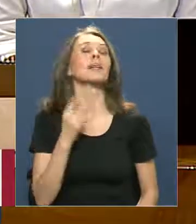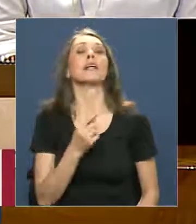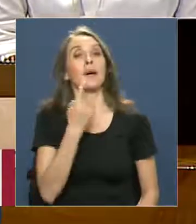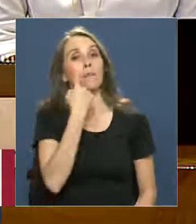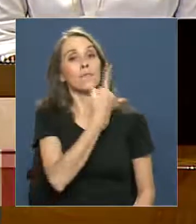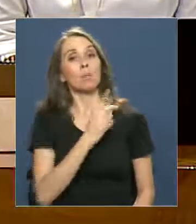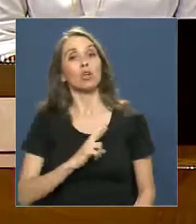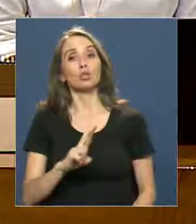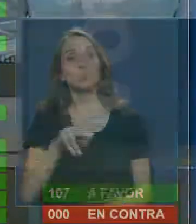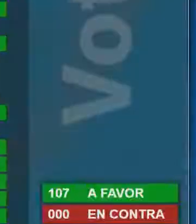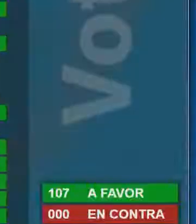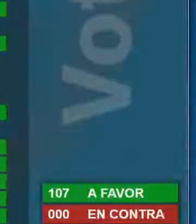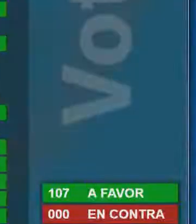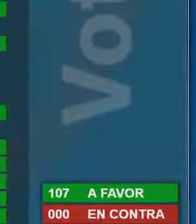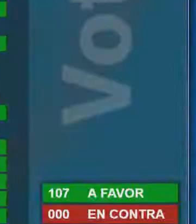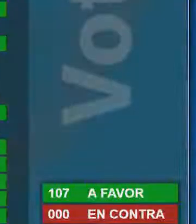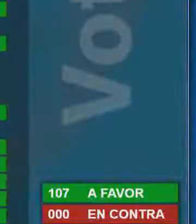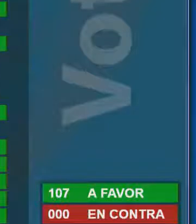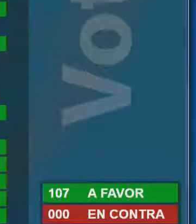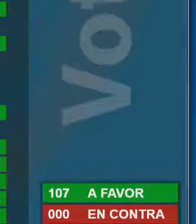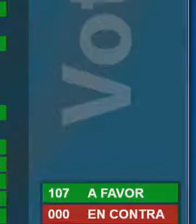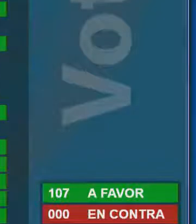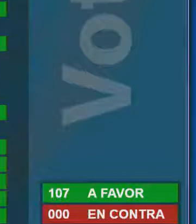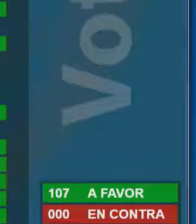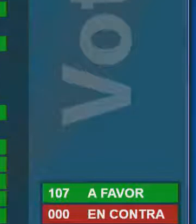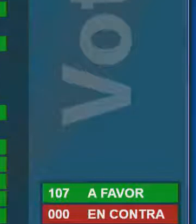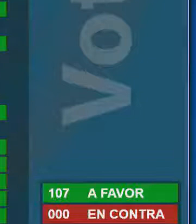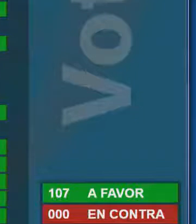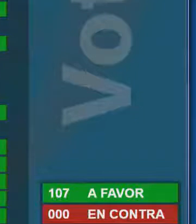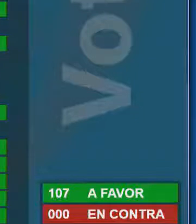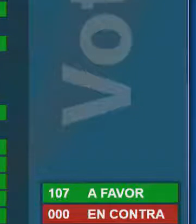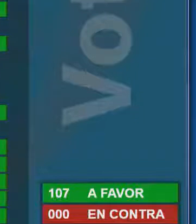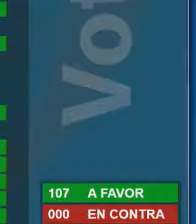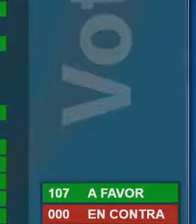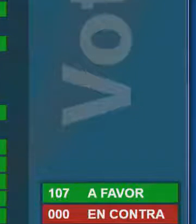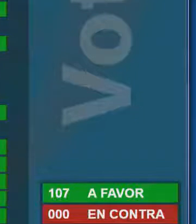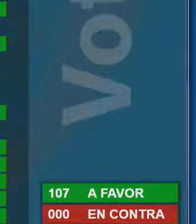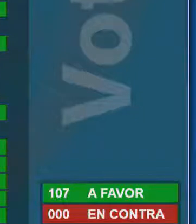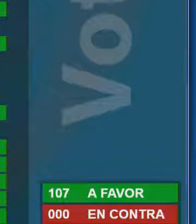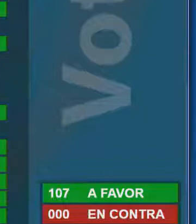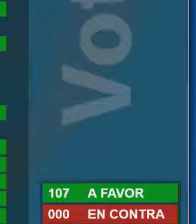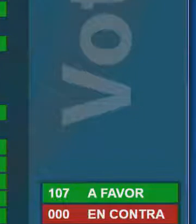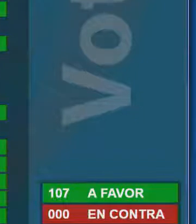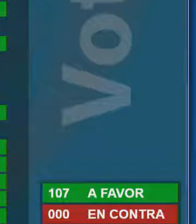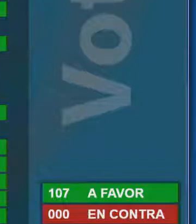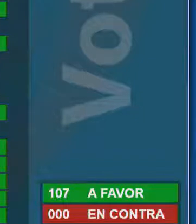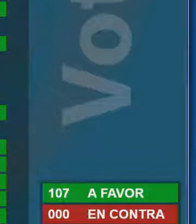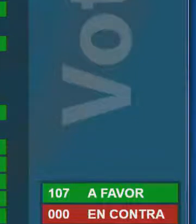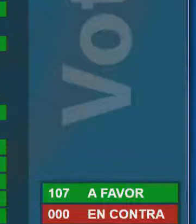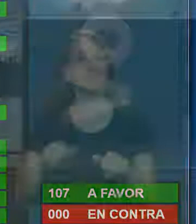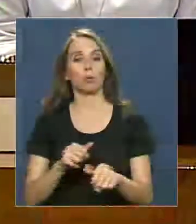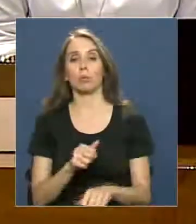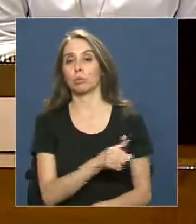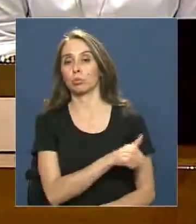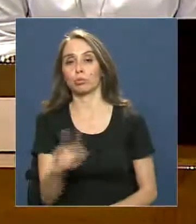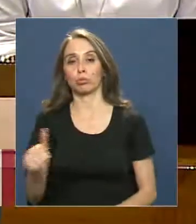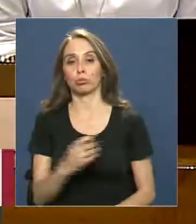Resultado de la votación. Por la afirmativa, 107 votos. Aprobado por unanimidad.